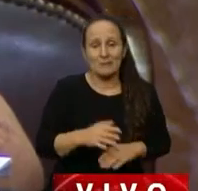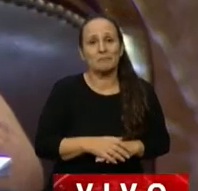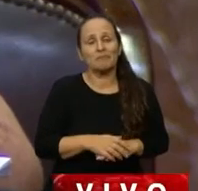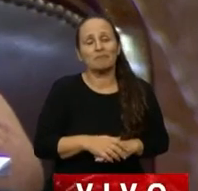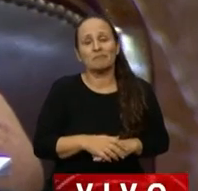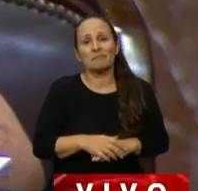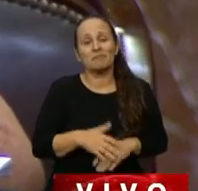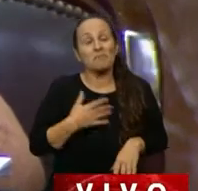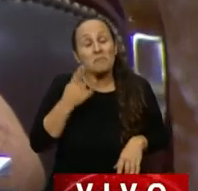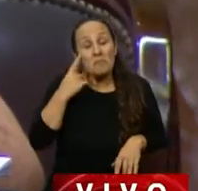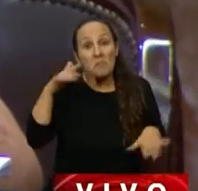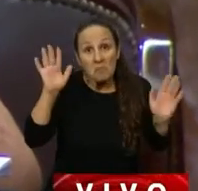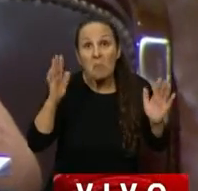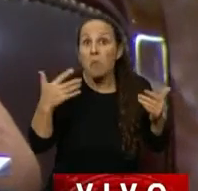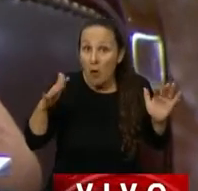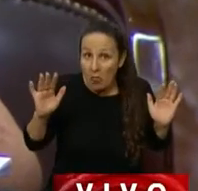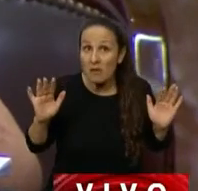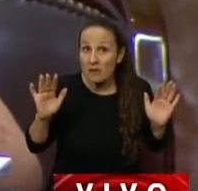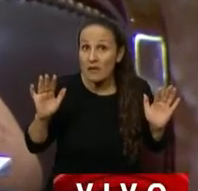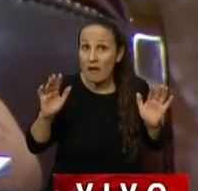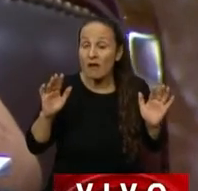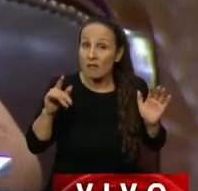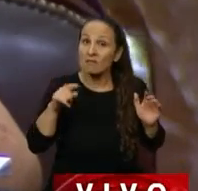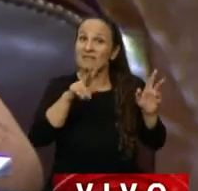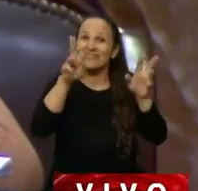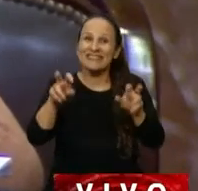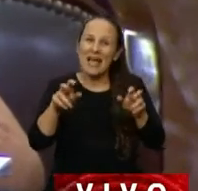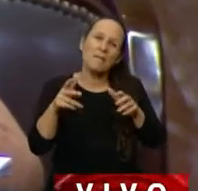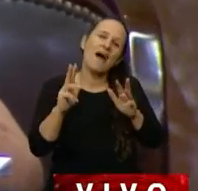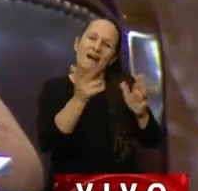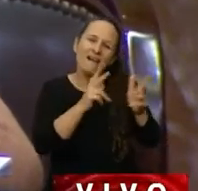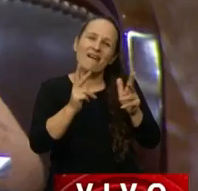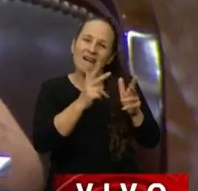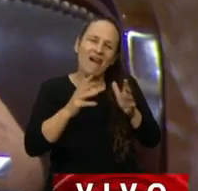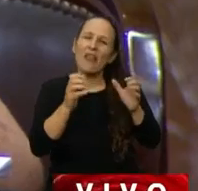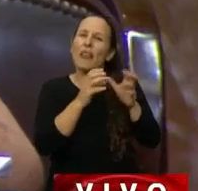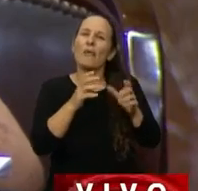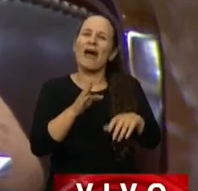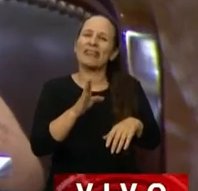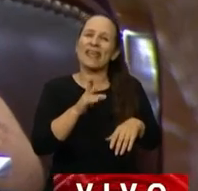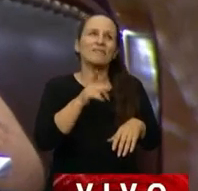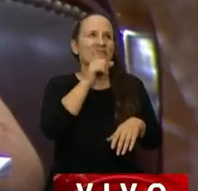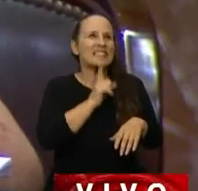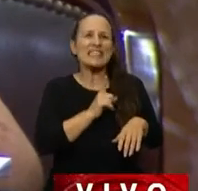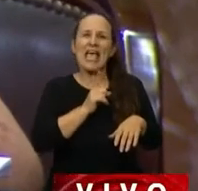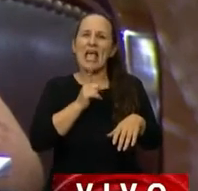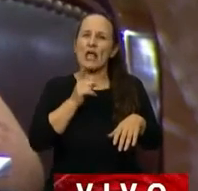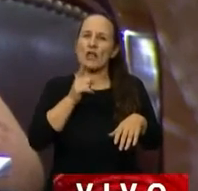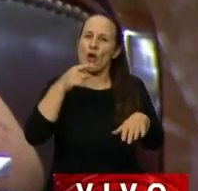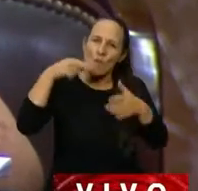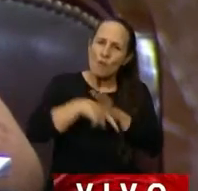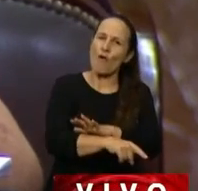que se podría haber dado un debate al respecto con este tema, un debate serio, un debate